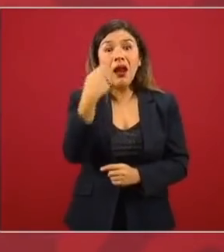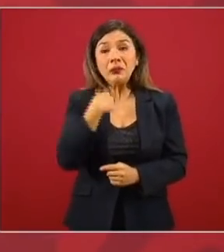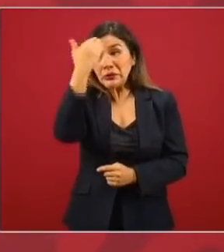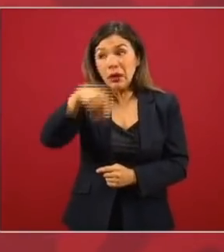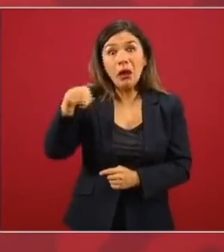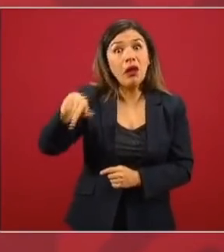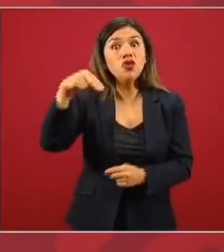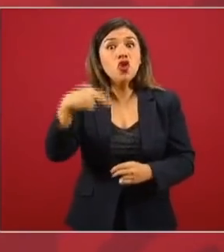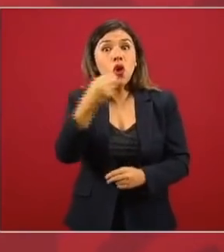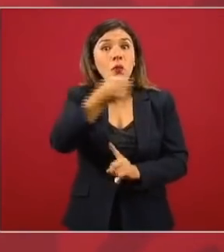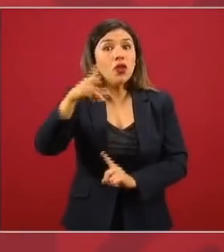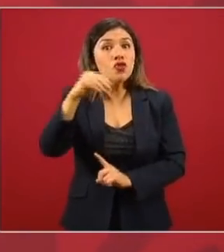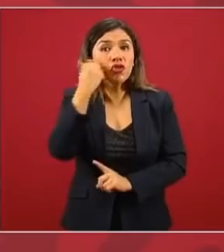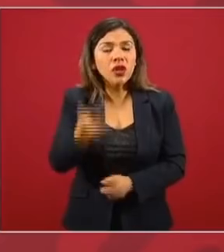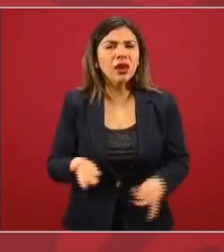sepa.